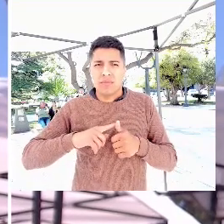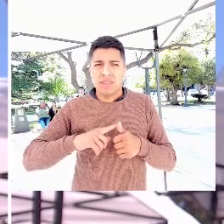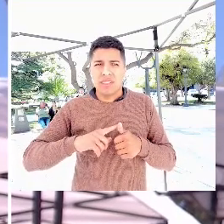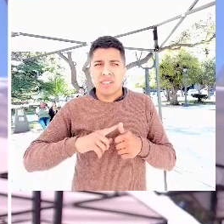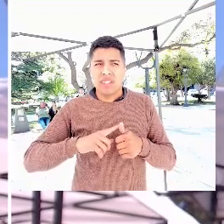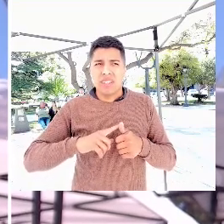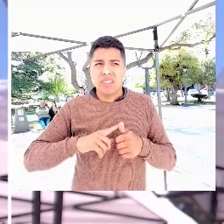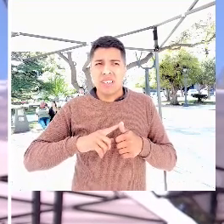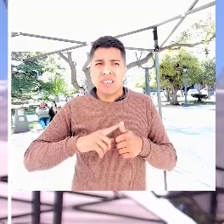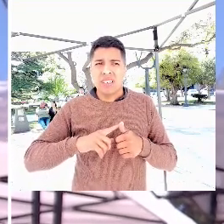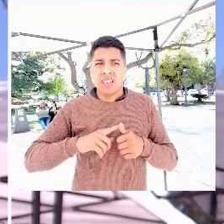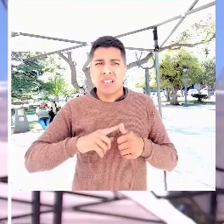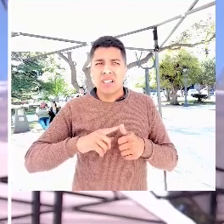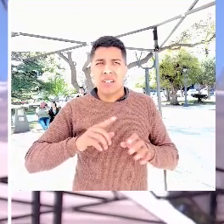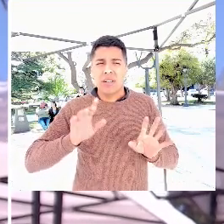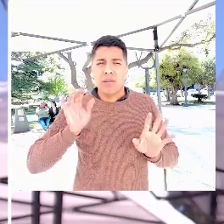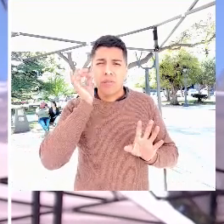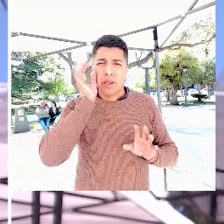Concejal.